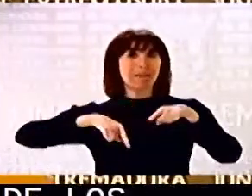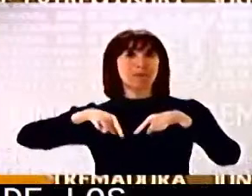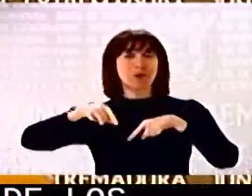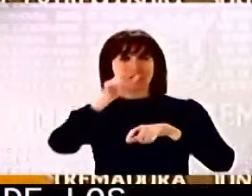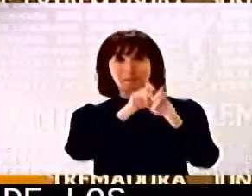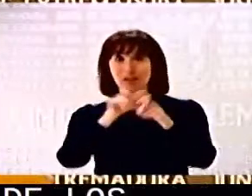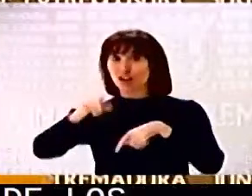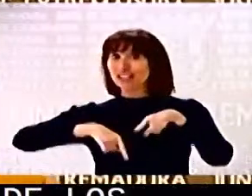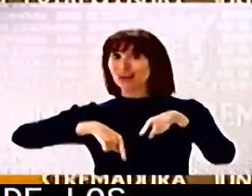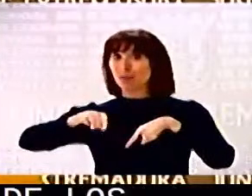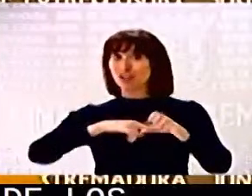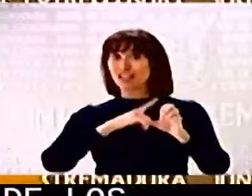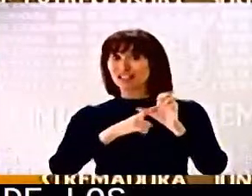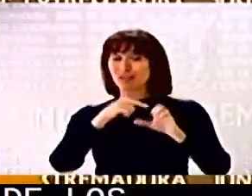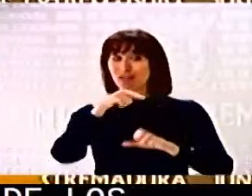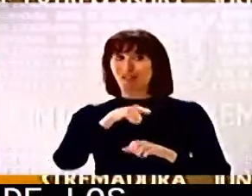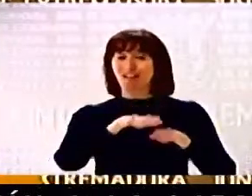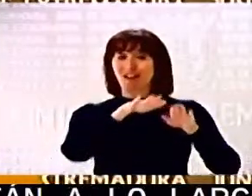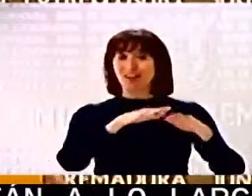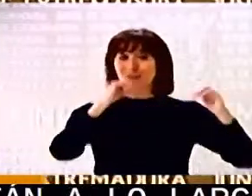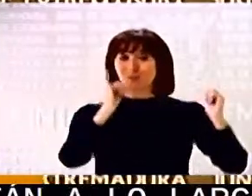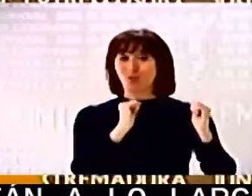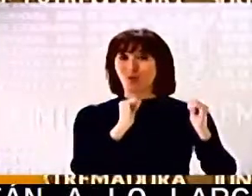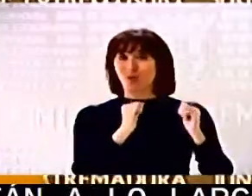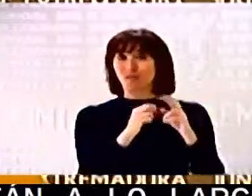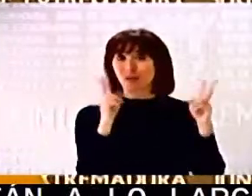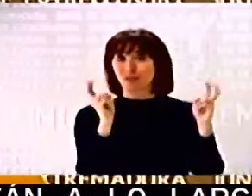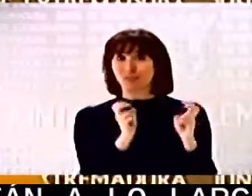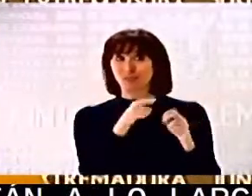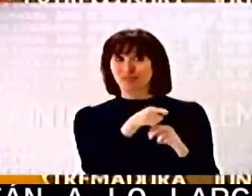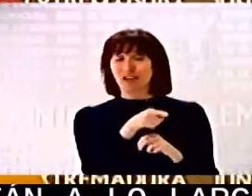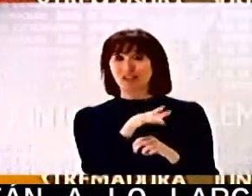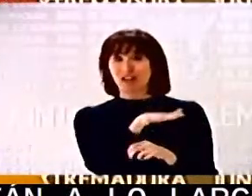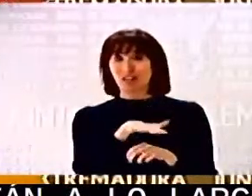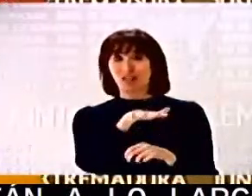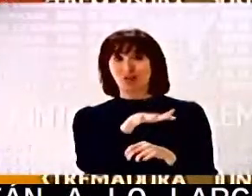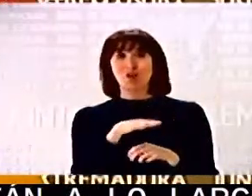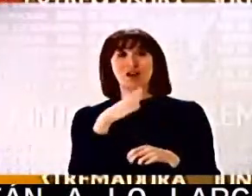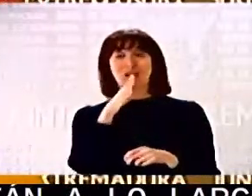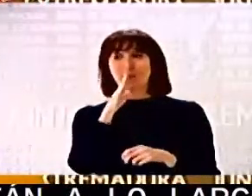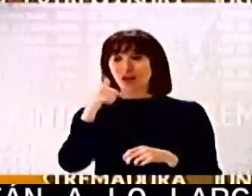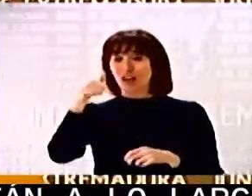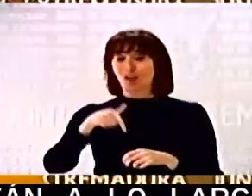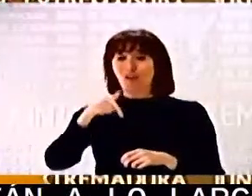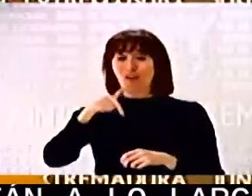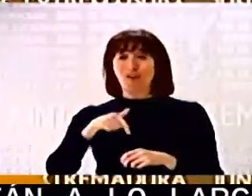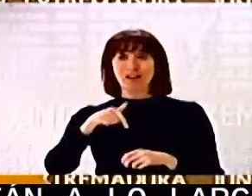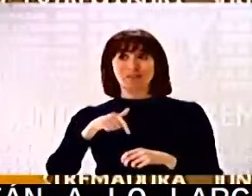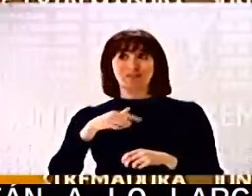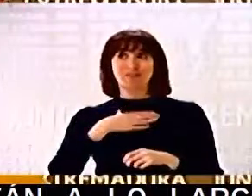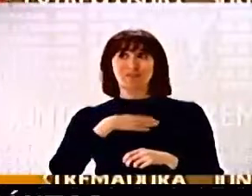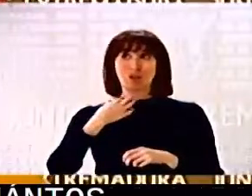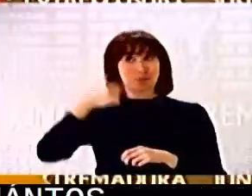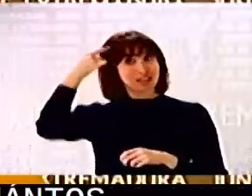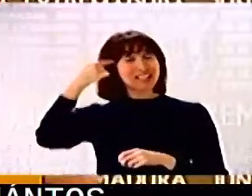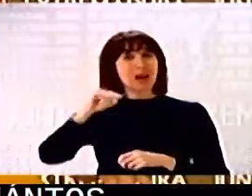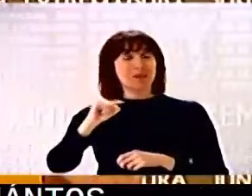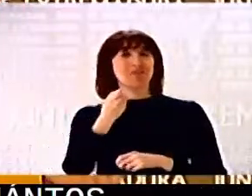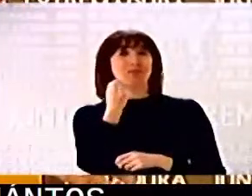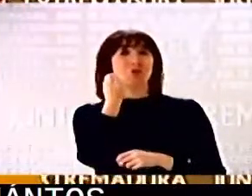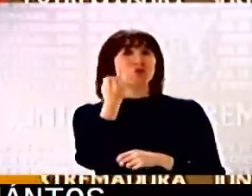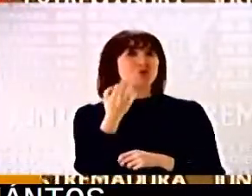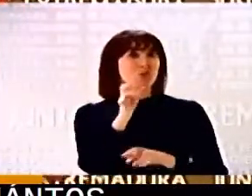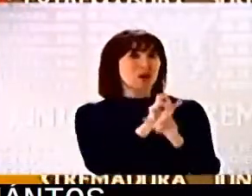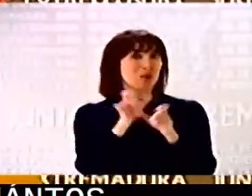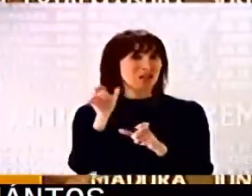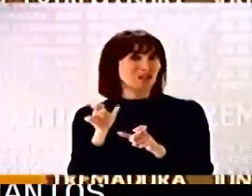extremeños que allí están. A lo largo de la mañana de hoy, que podemos concretar cuántos transportistas extremeños son y, sobre todo,